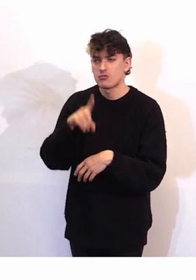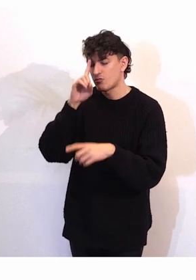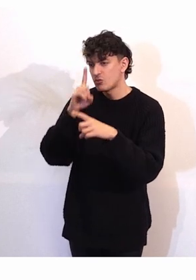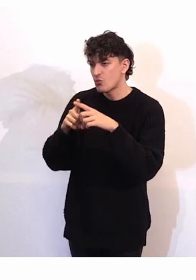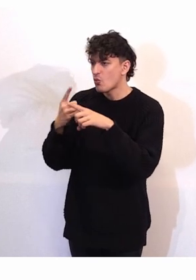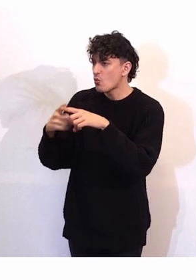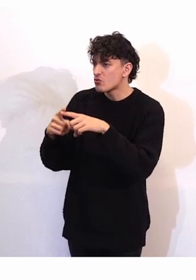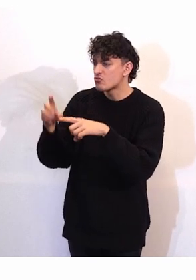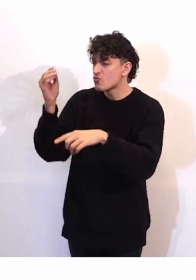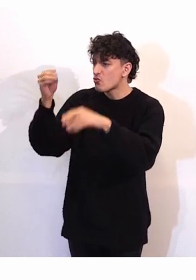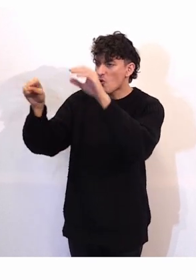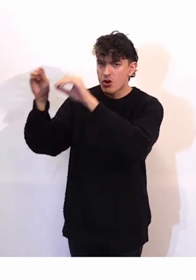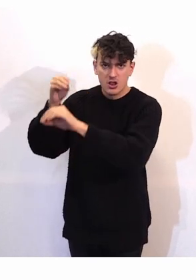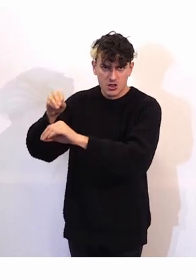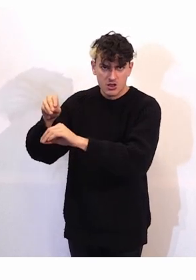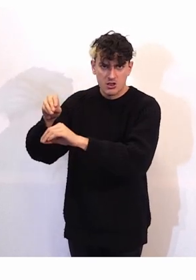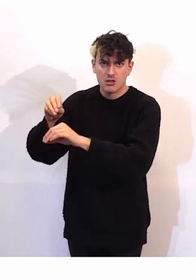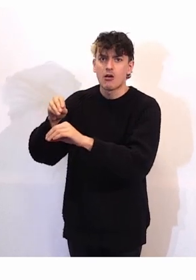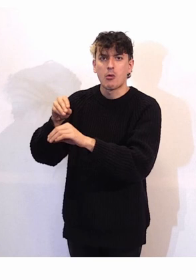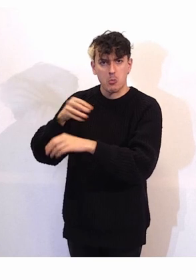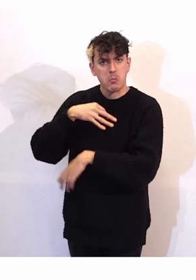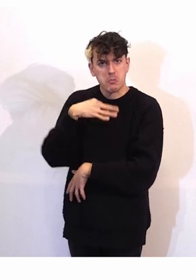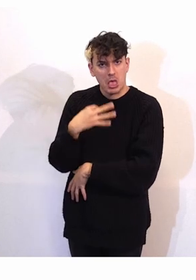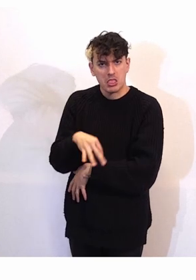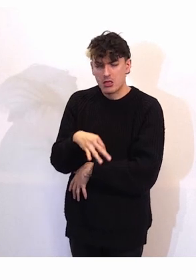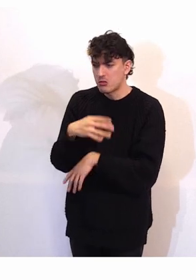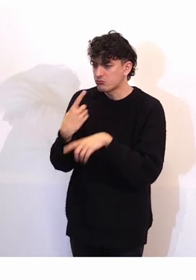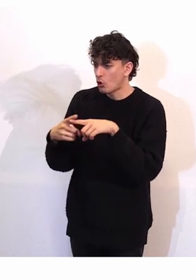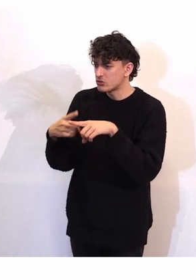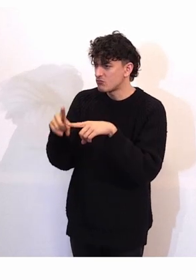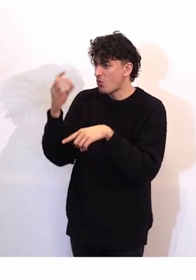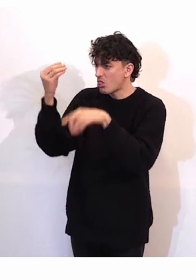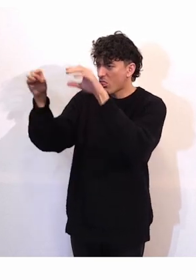porque se les pueden corregir. Y